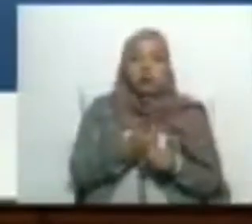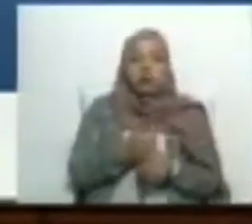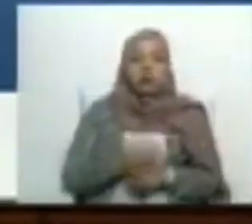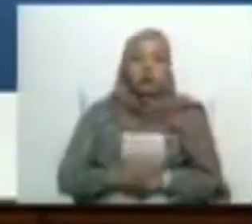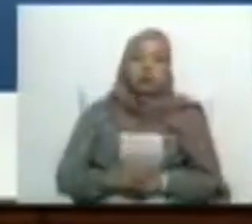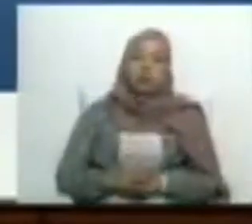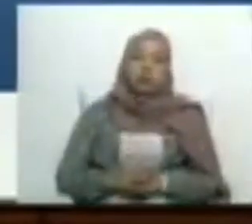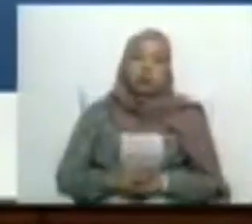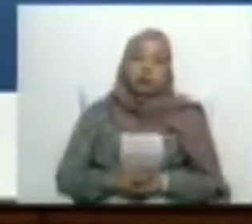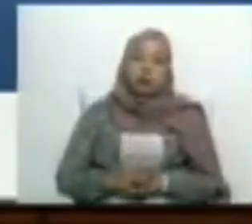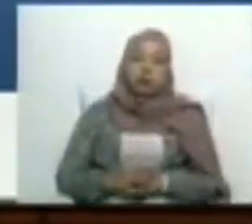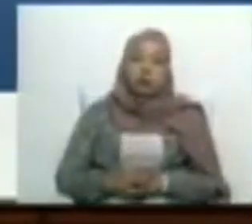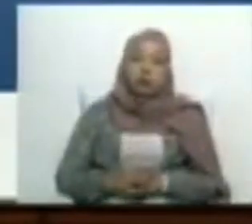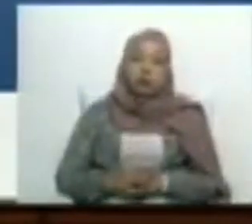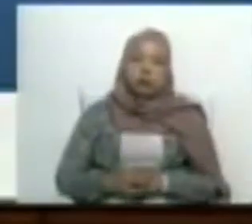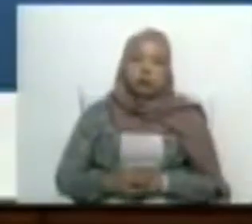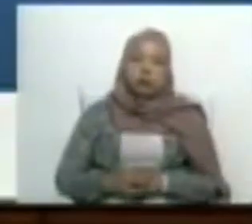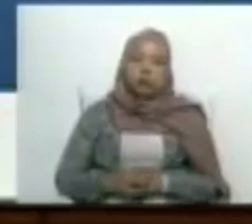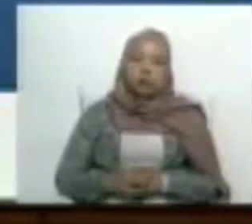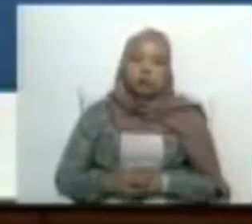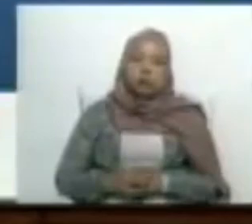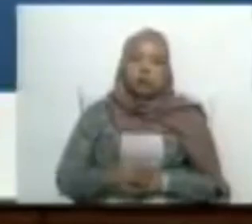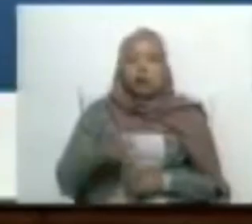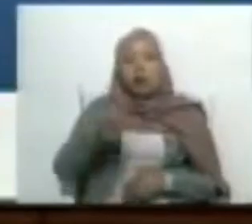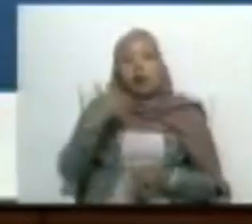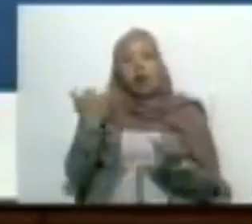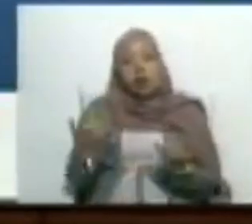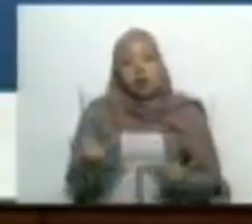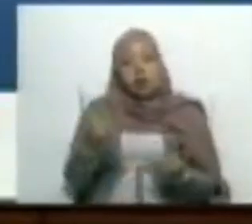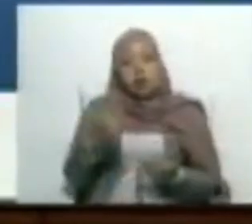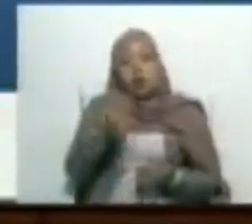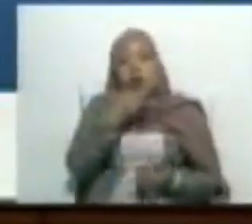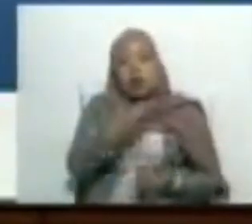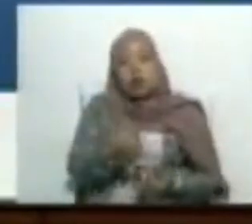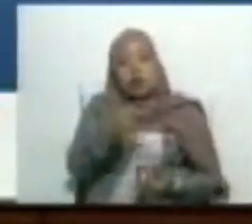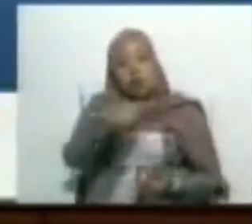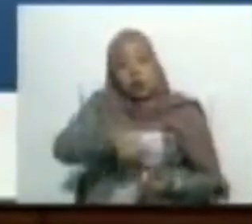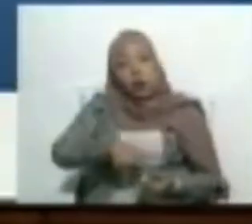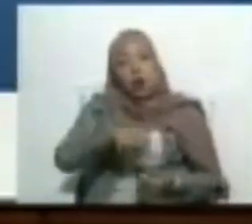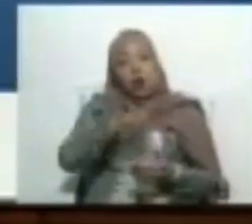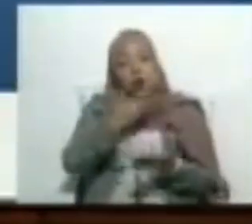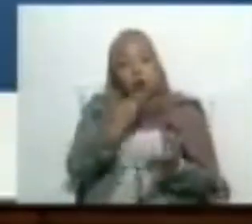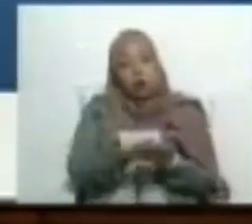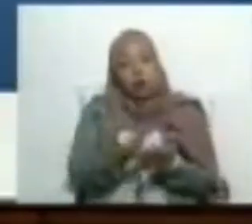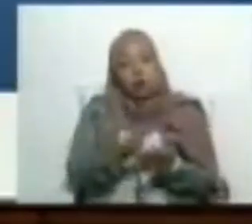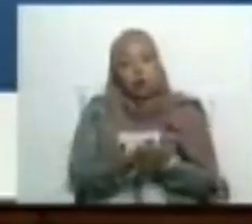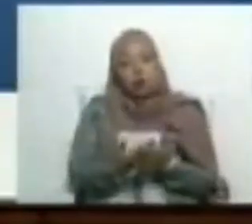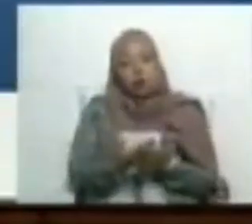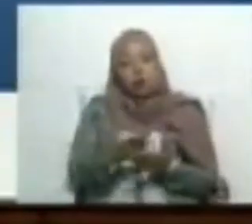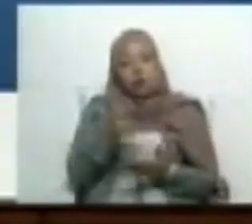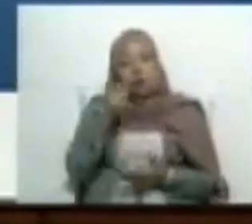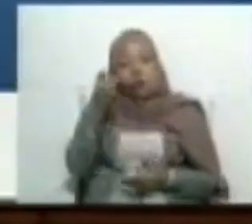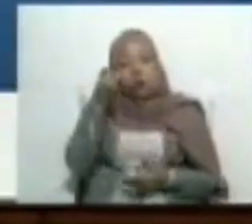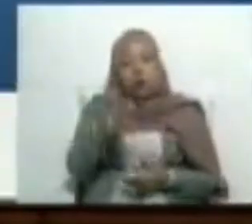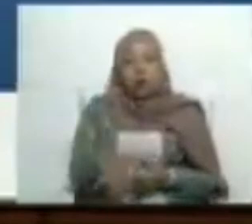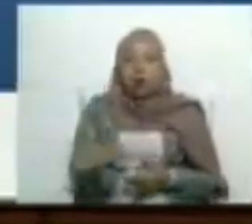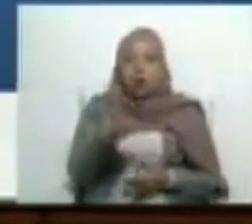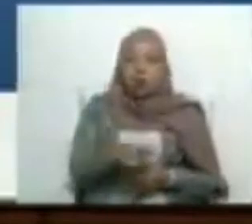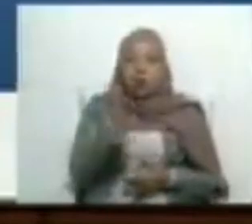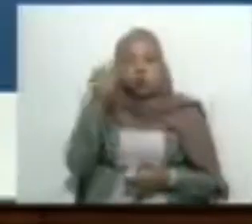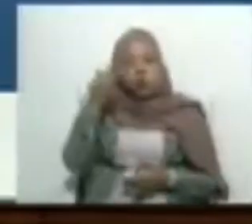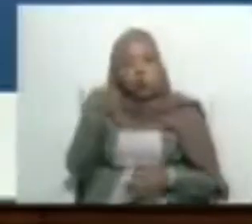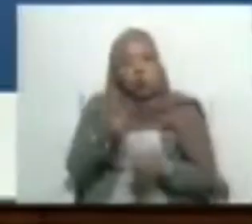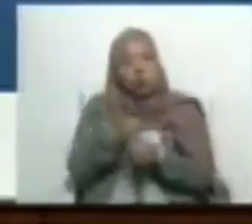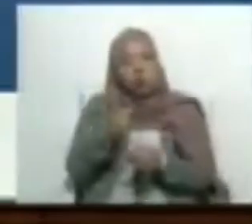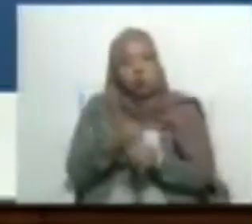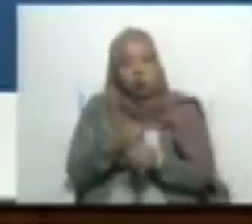un 100% la teoría, la tesis que quisieron imponernos del homicidio o suicidio, supuestamente